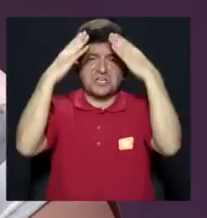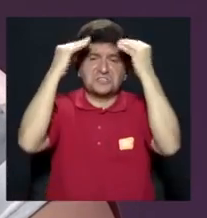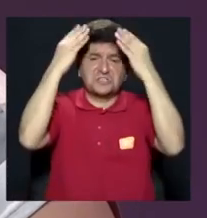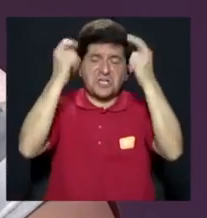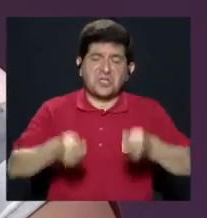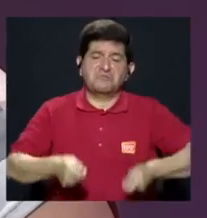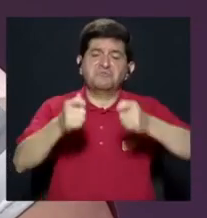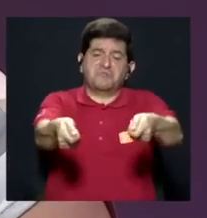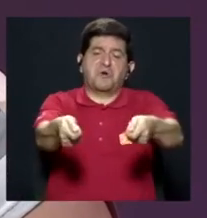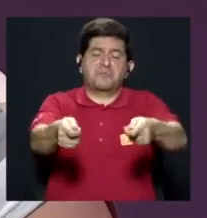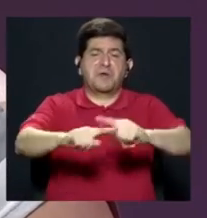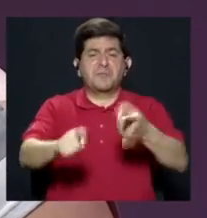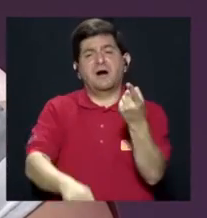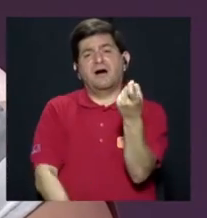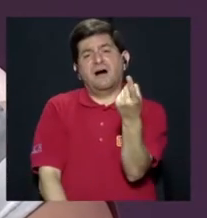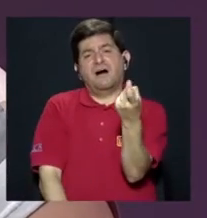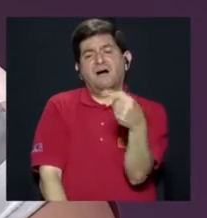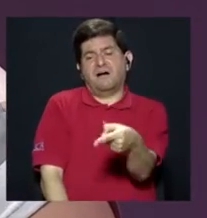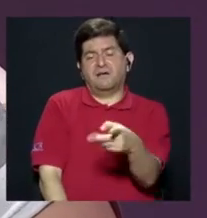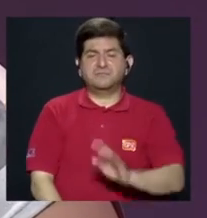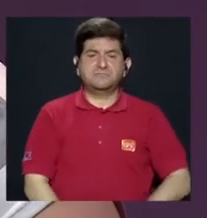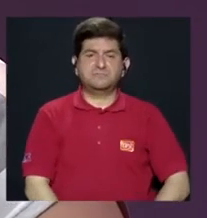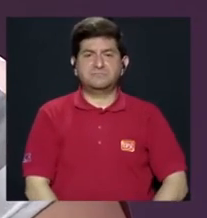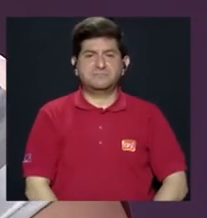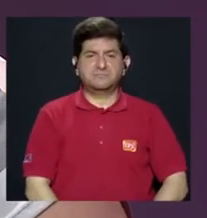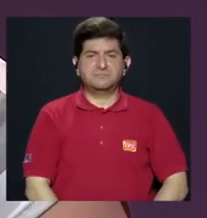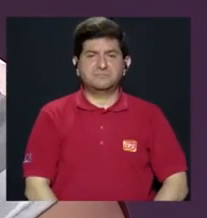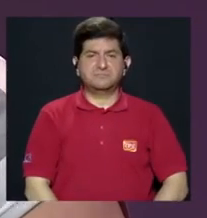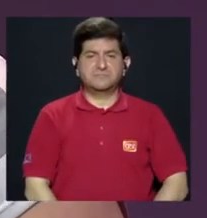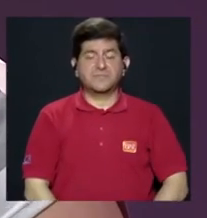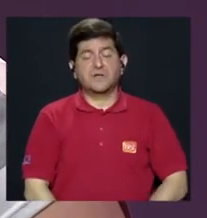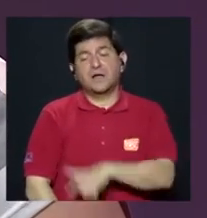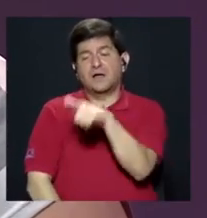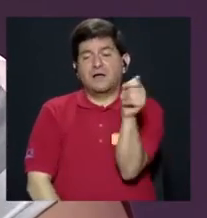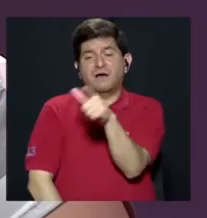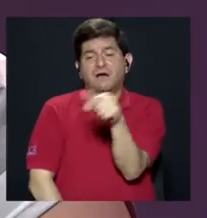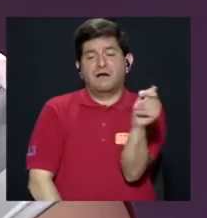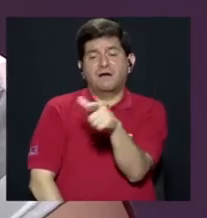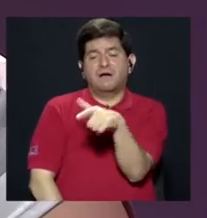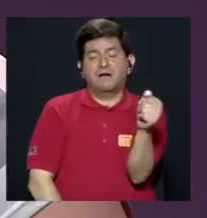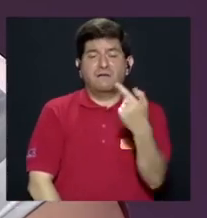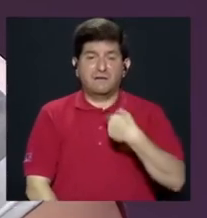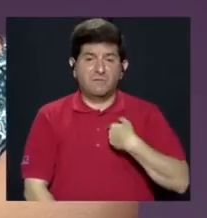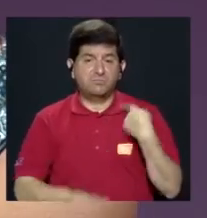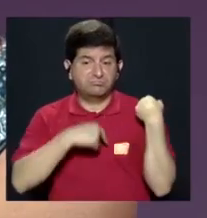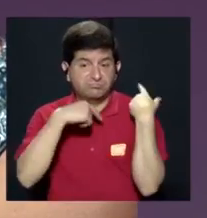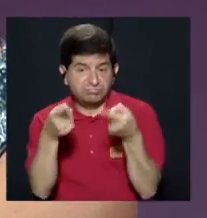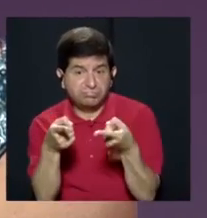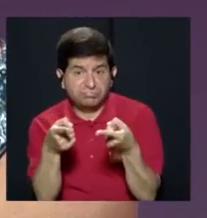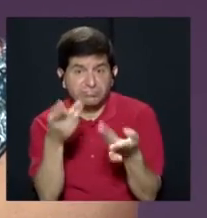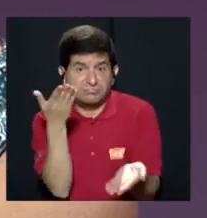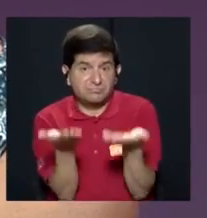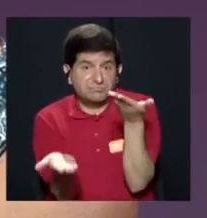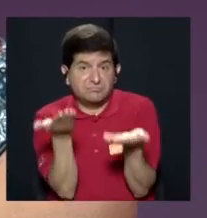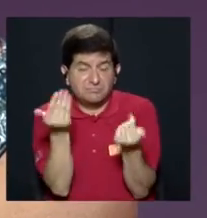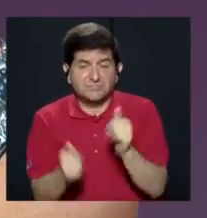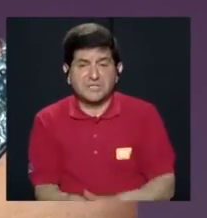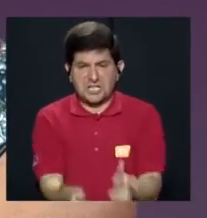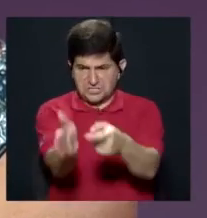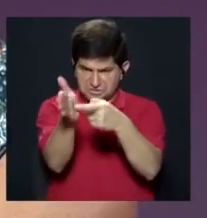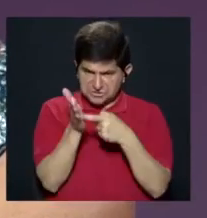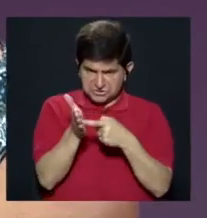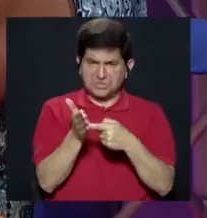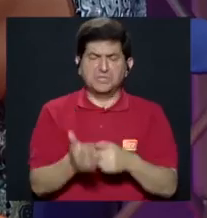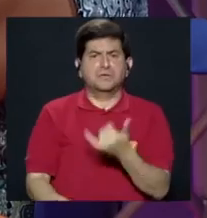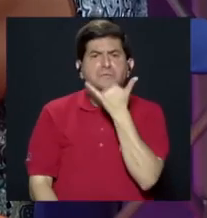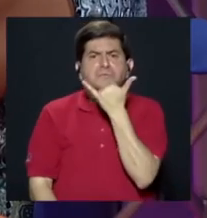pero le falta al informe. Entonces, pasan meses y por más que uno va, exija que a